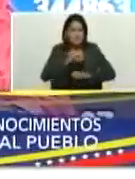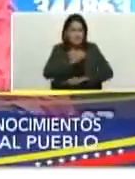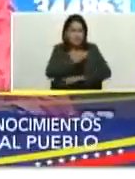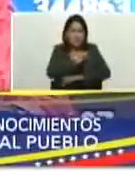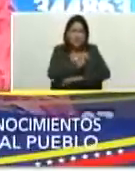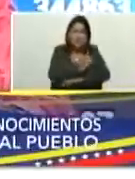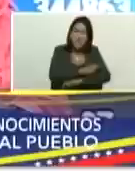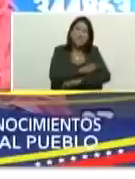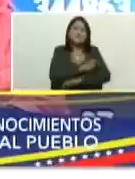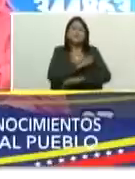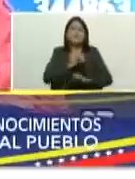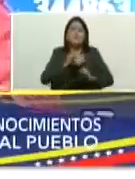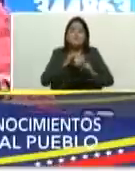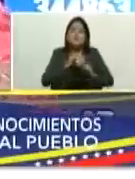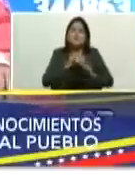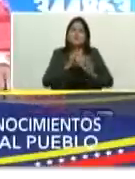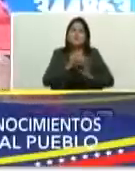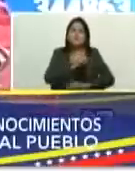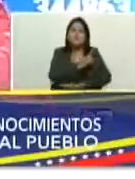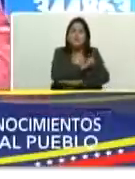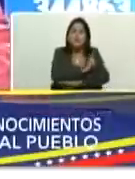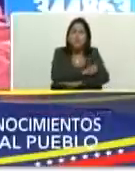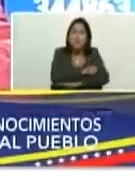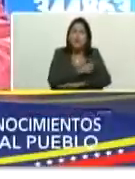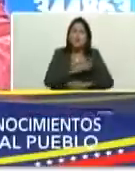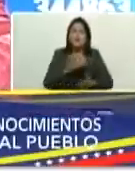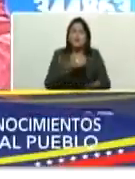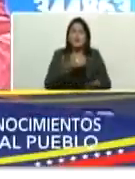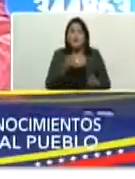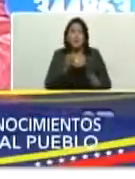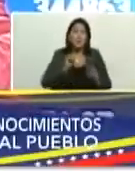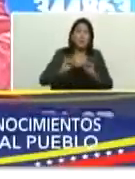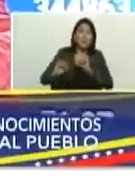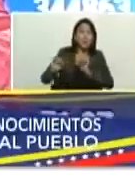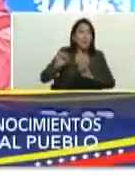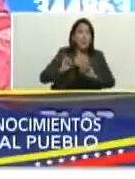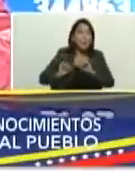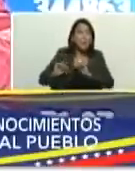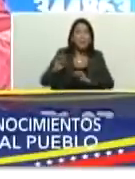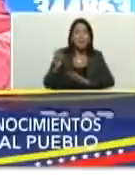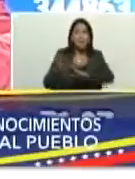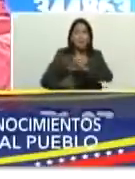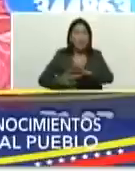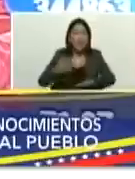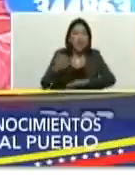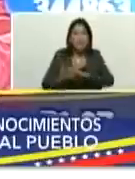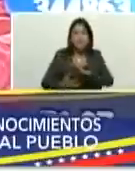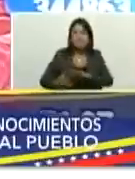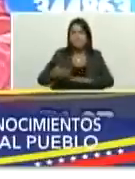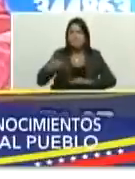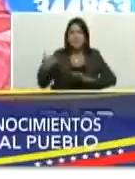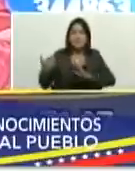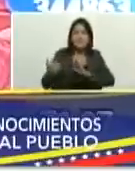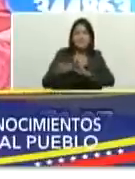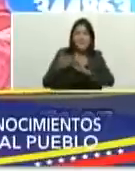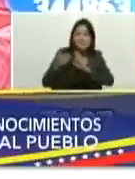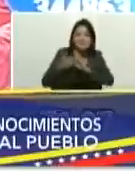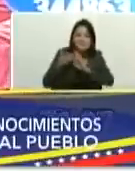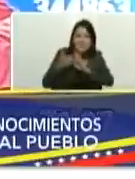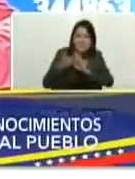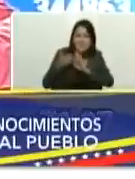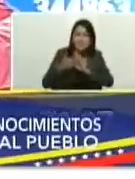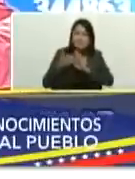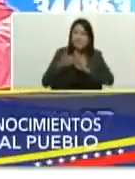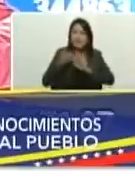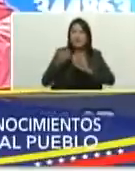superar circunstancias adversas, obstáculos, conspiraciones,